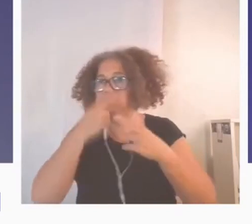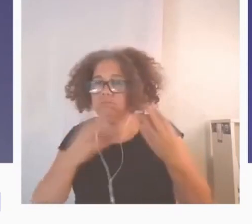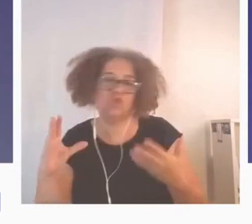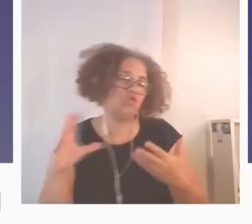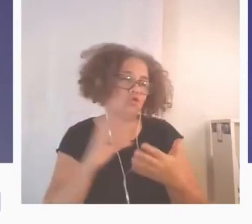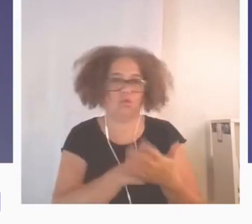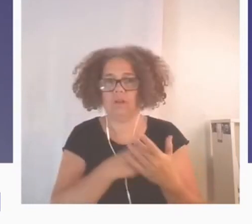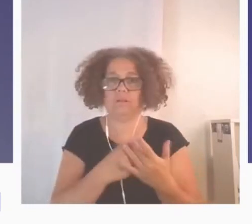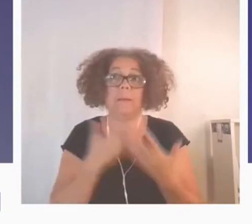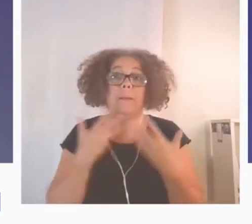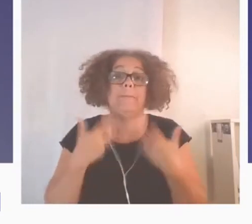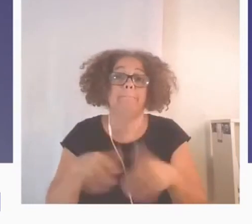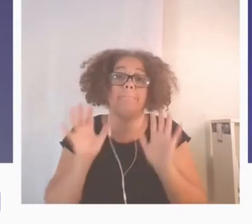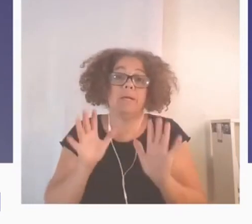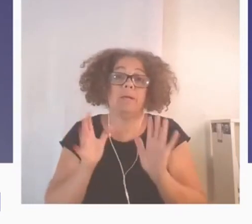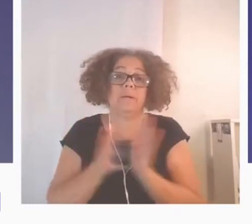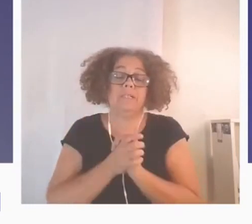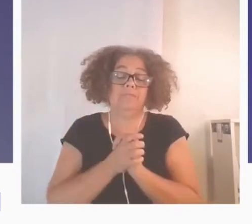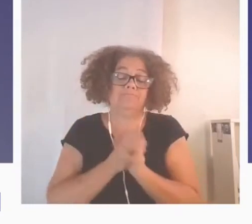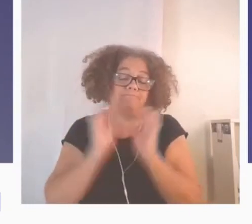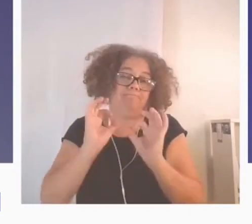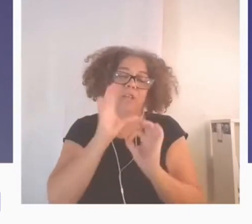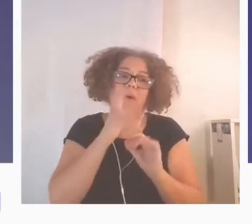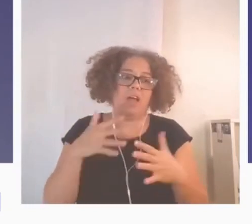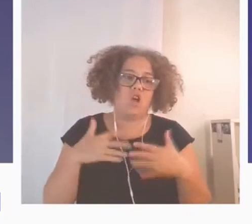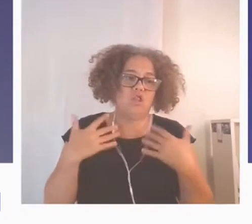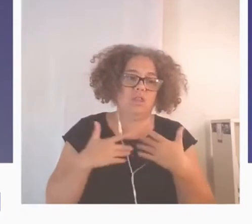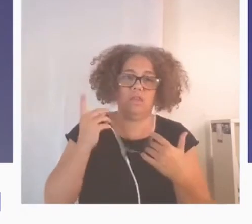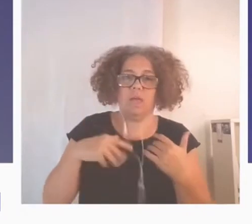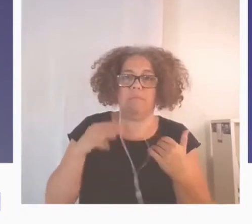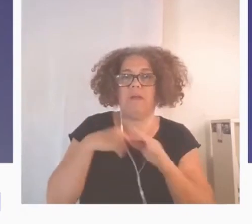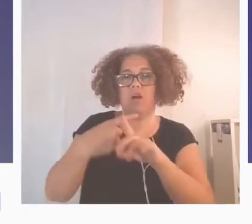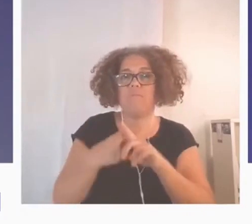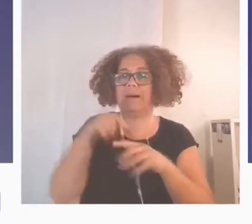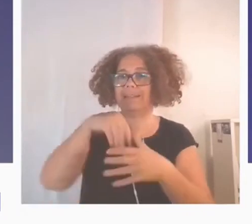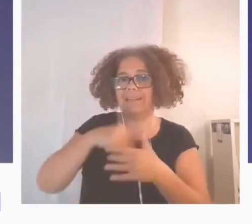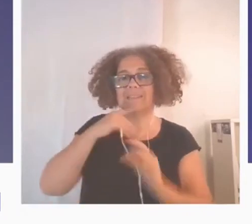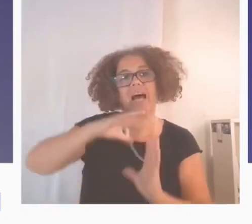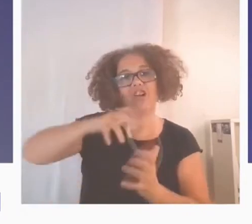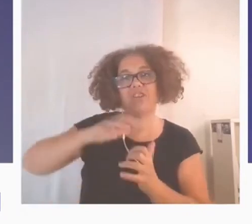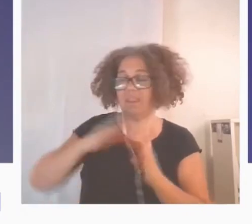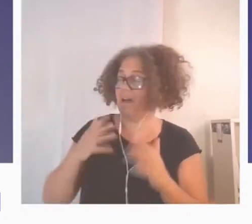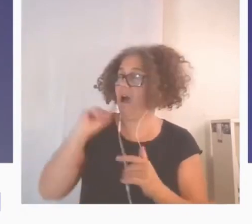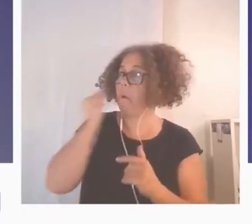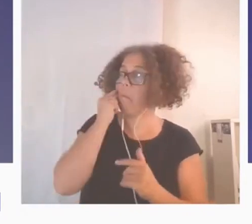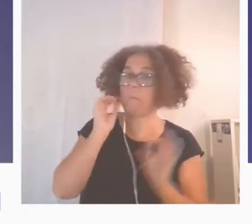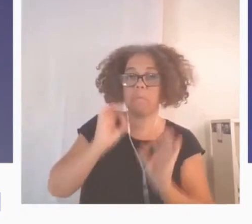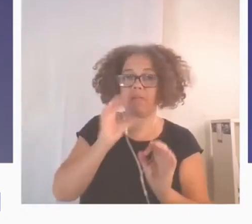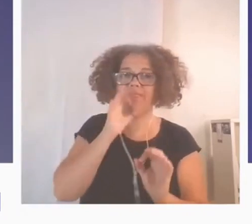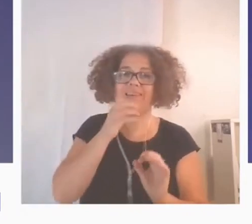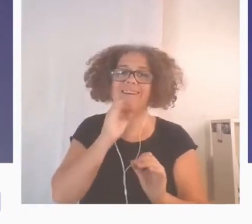plena acción, pero bueno, bueno, me alegra compartir, ¿no?, esta noticia que hemos tenido recientemente de